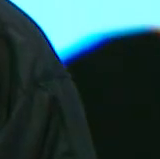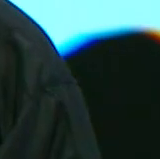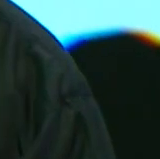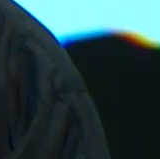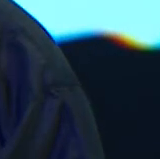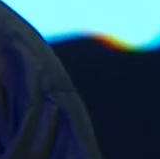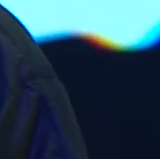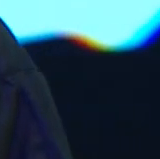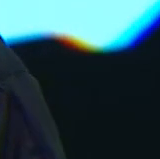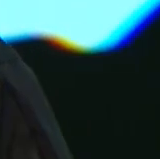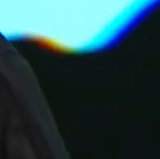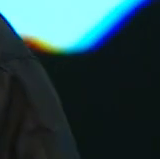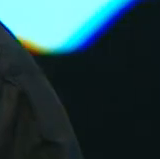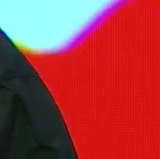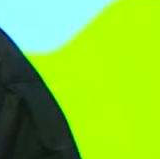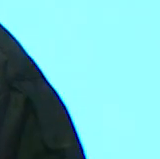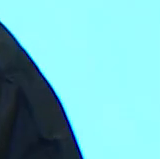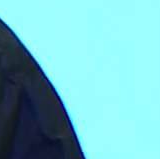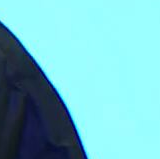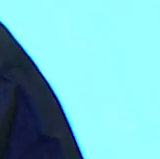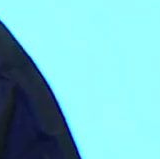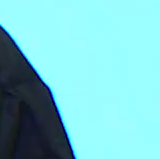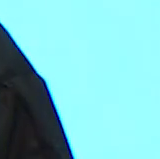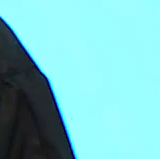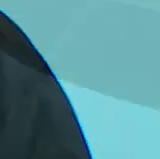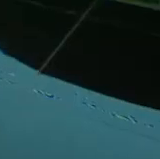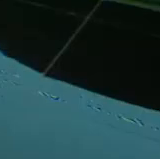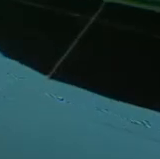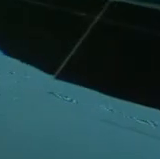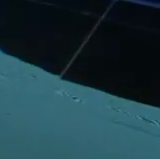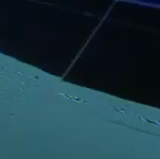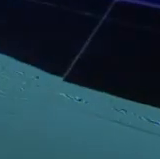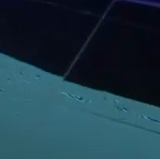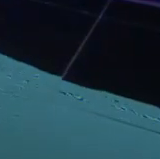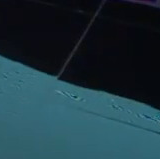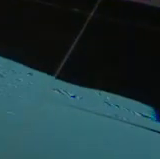Soy pariente del error, guardo heridas que desconocía.